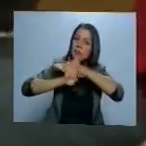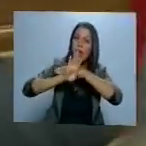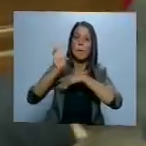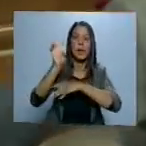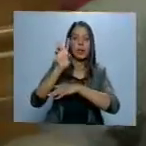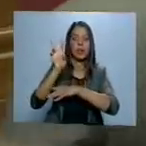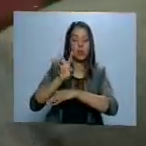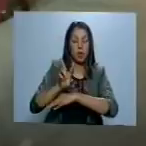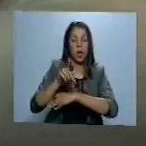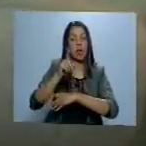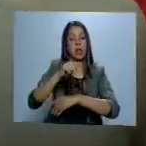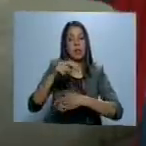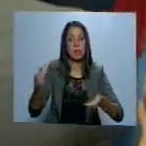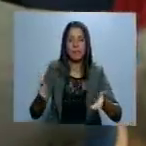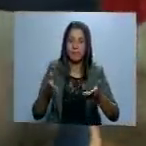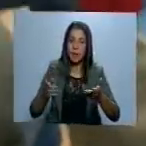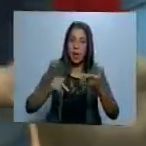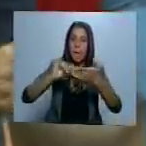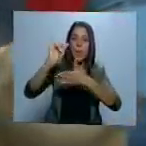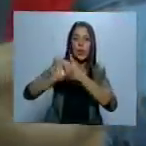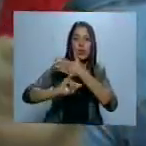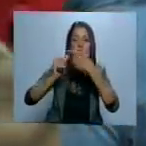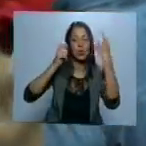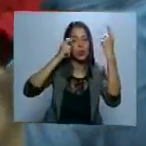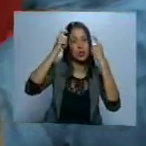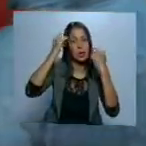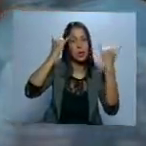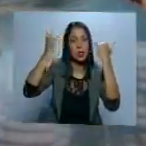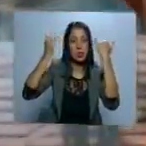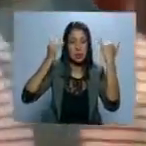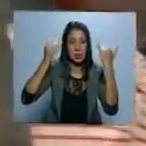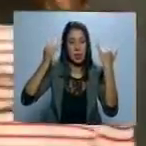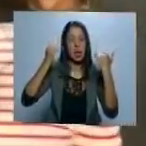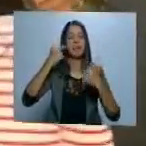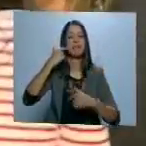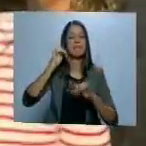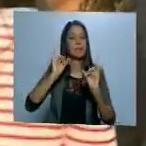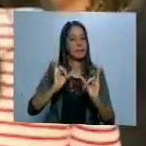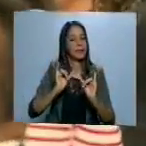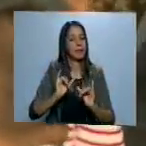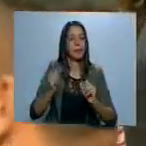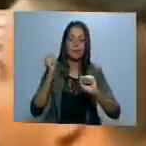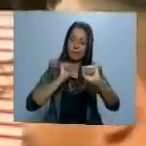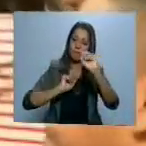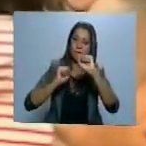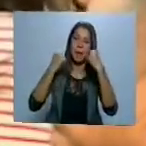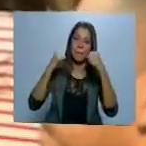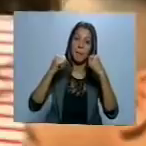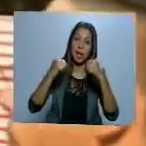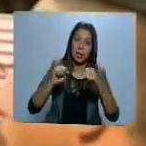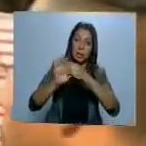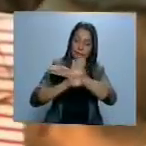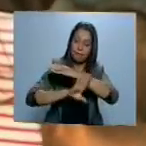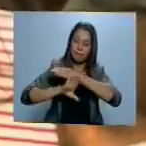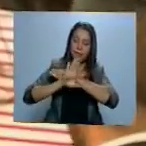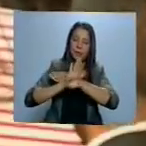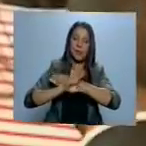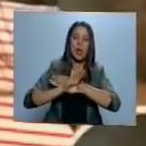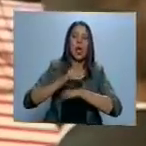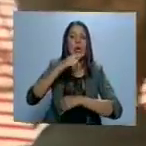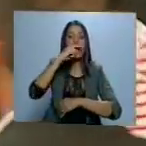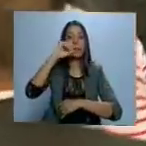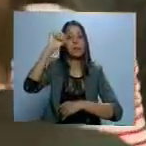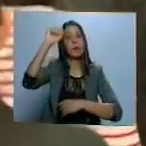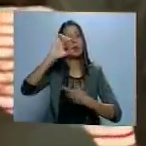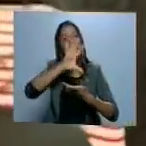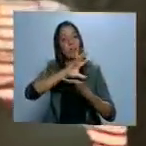fortalecimiento de las políticas sociales impulsadas por el comandante Hugo Chávez y continuadas por el presidente